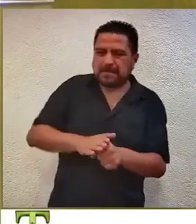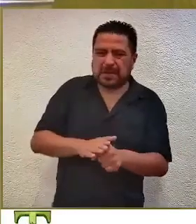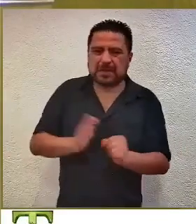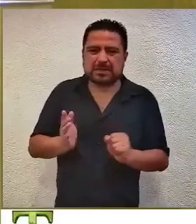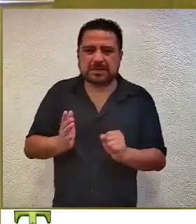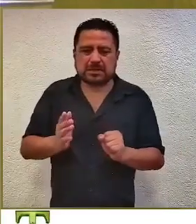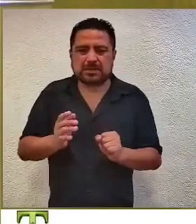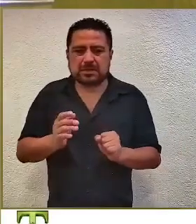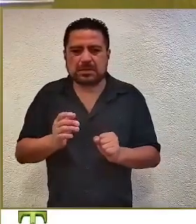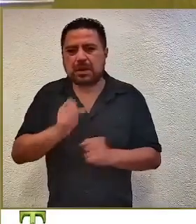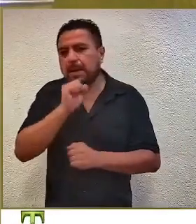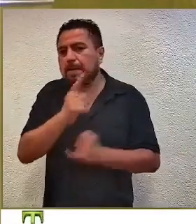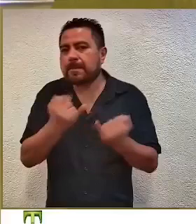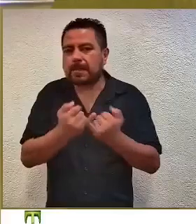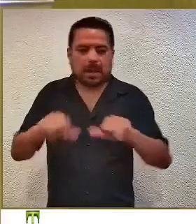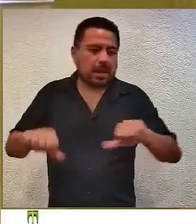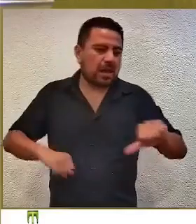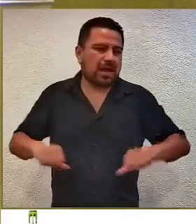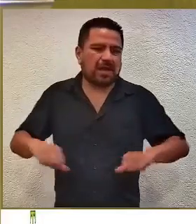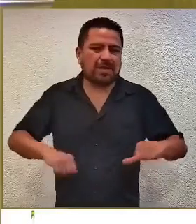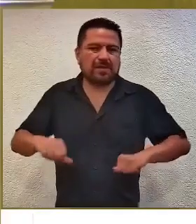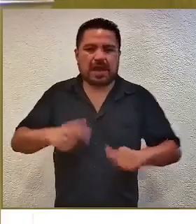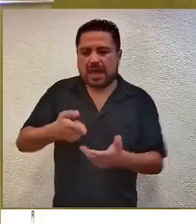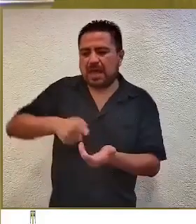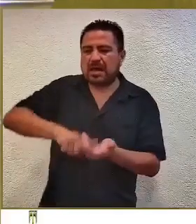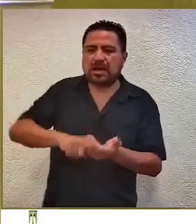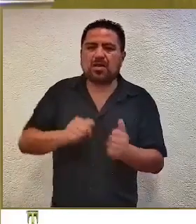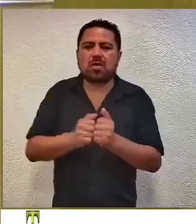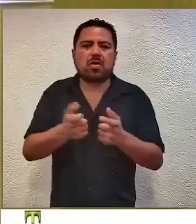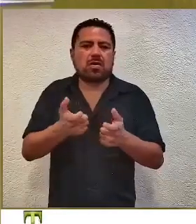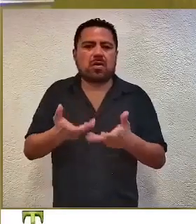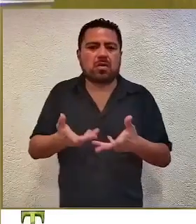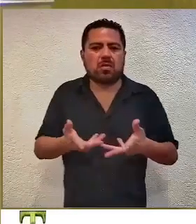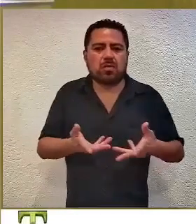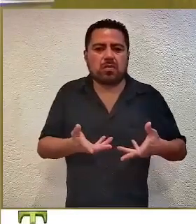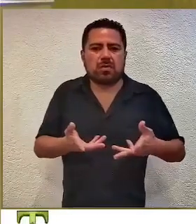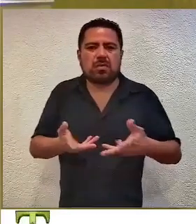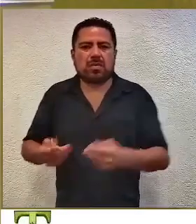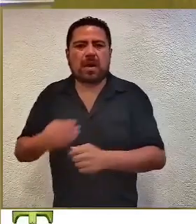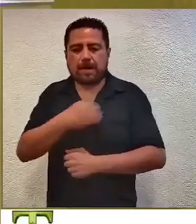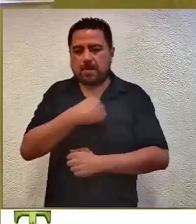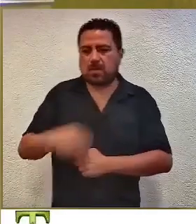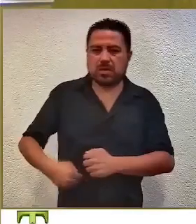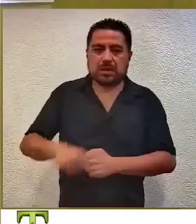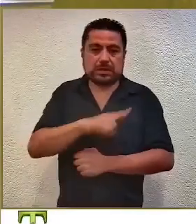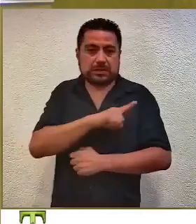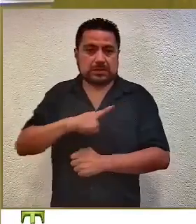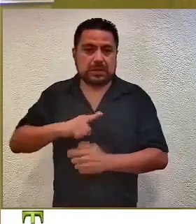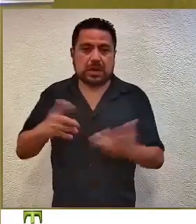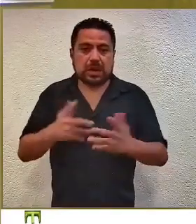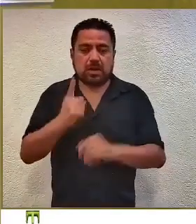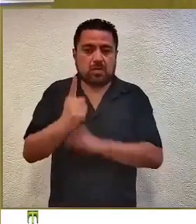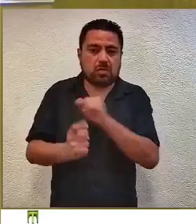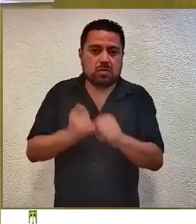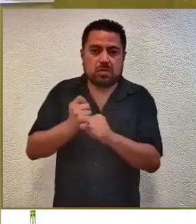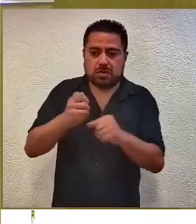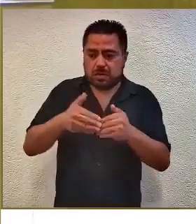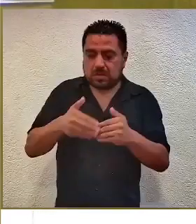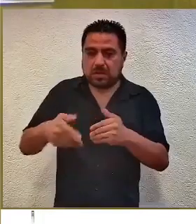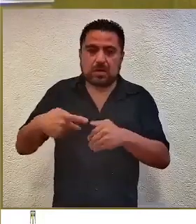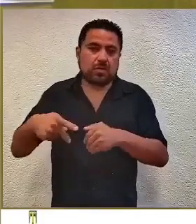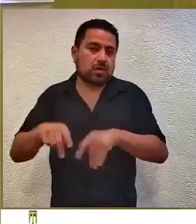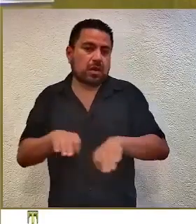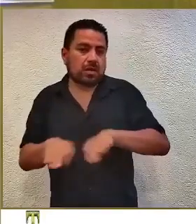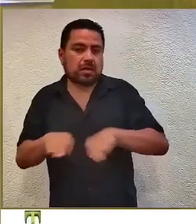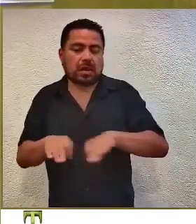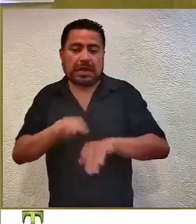al circunscribirse en actividades de carácter interno respecto a los gastos que el ayuntamiento debe realizar en un año para cumplir con sus funciones. En